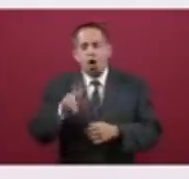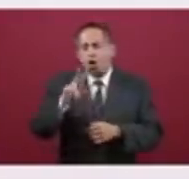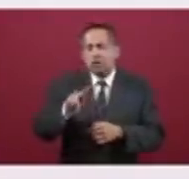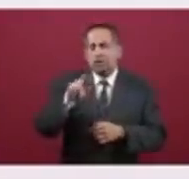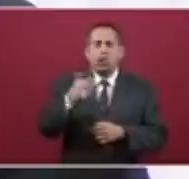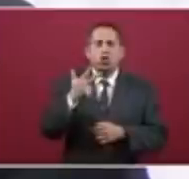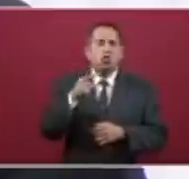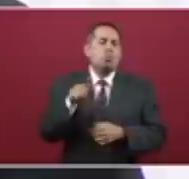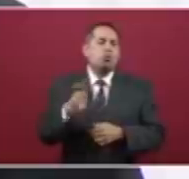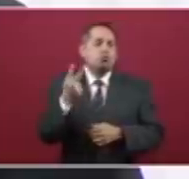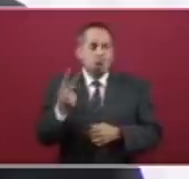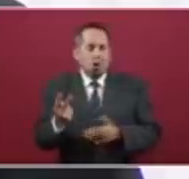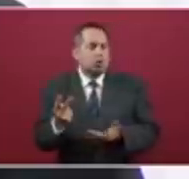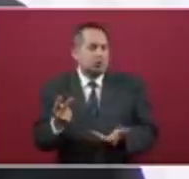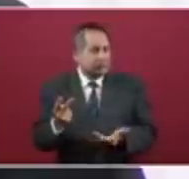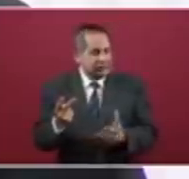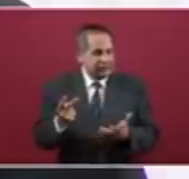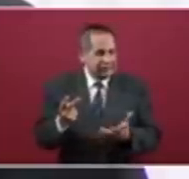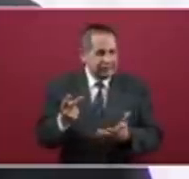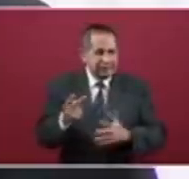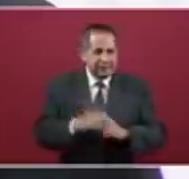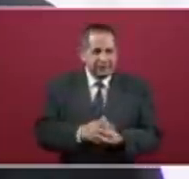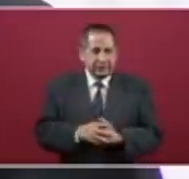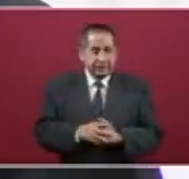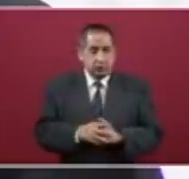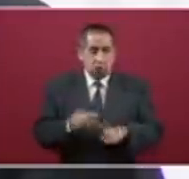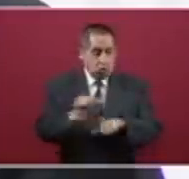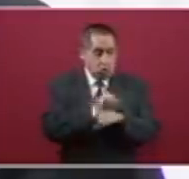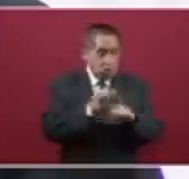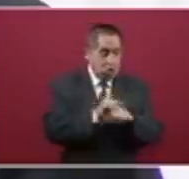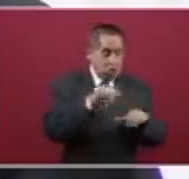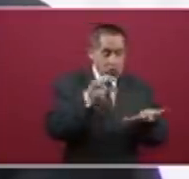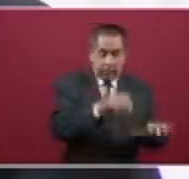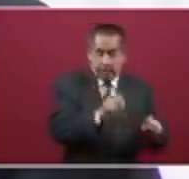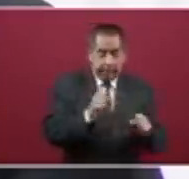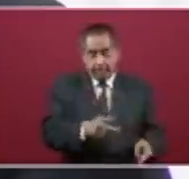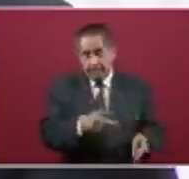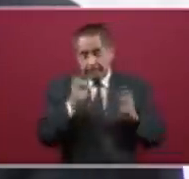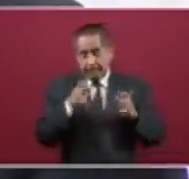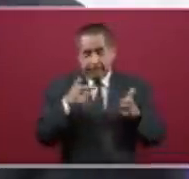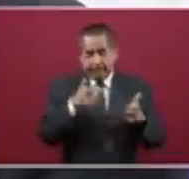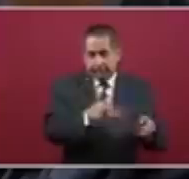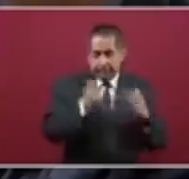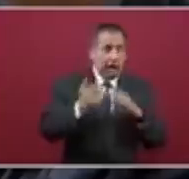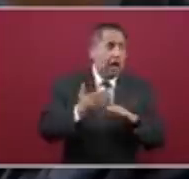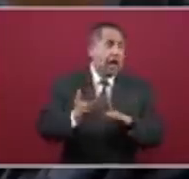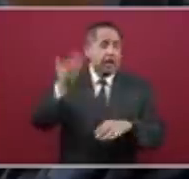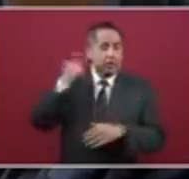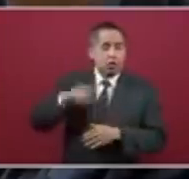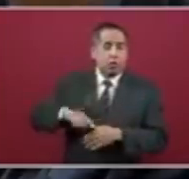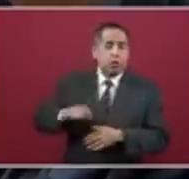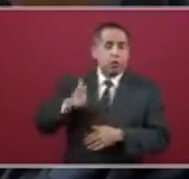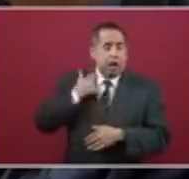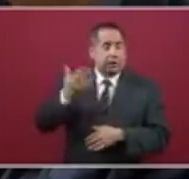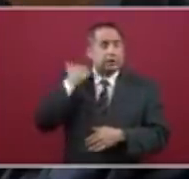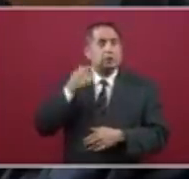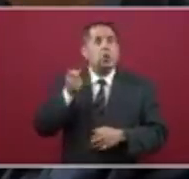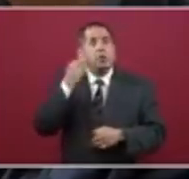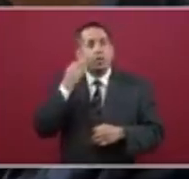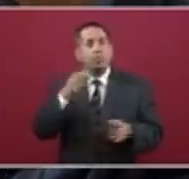8.2 el robo de vehículo en el mismo periodo del gobierno anterior fue